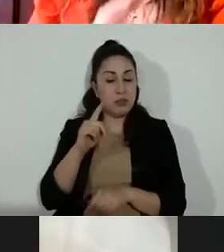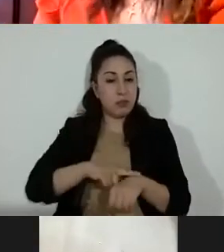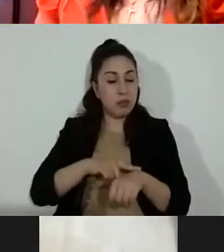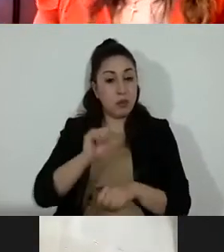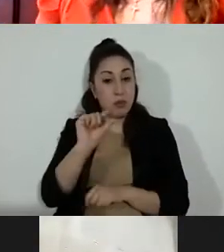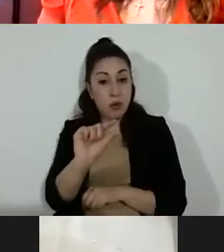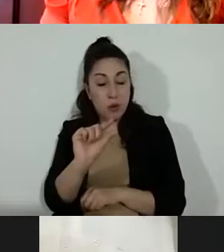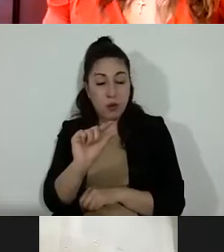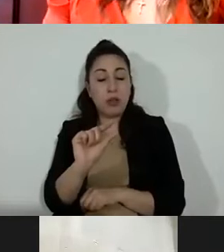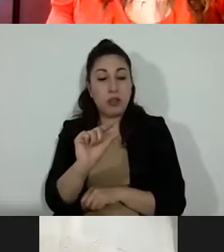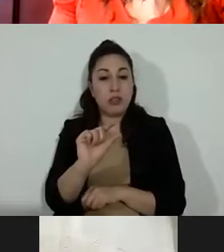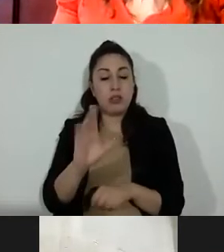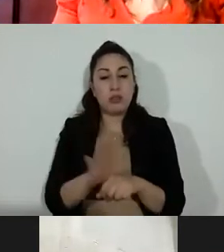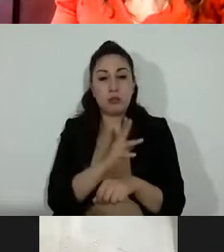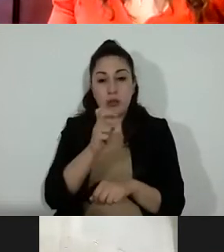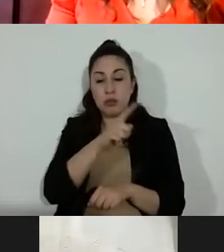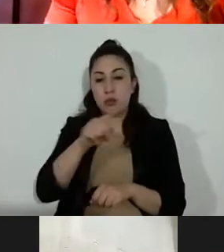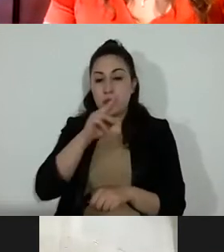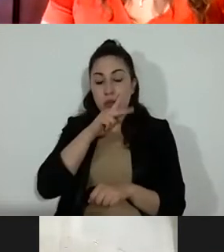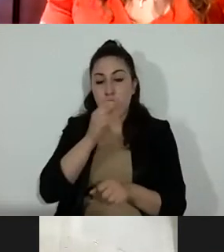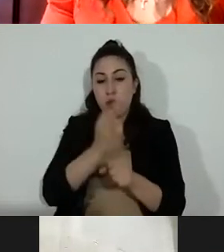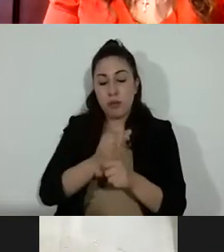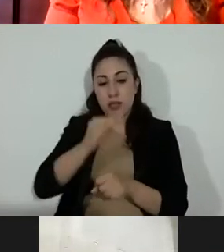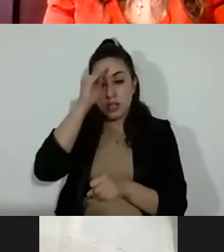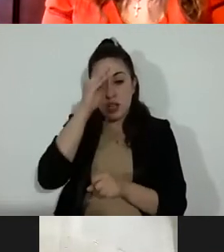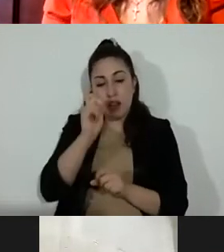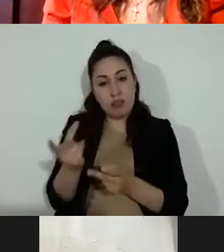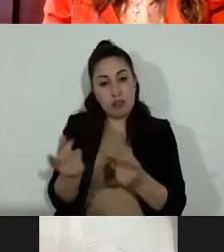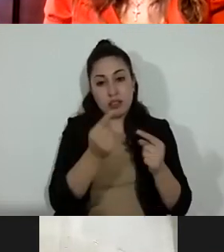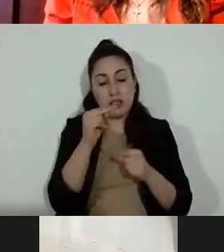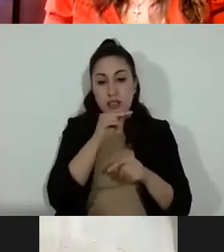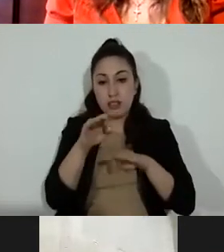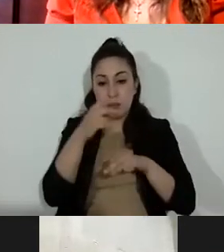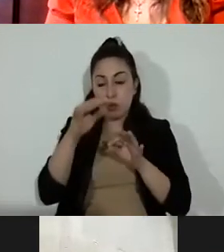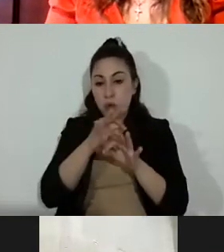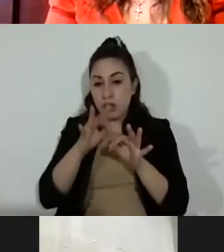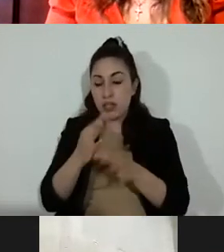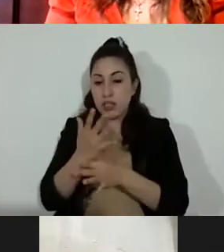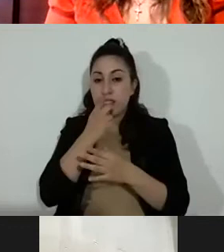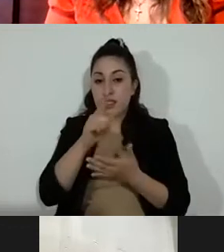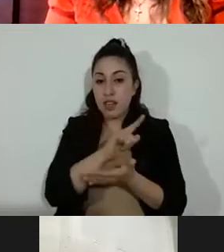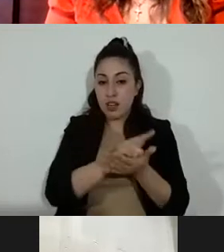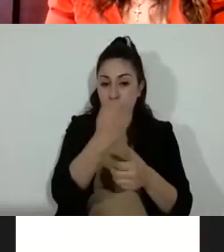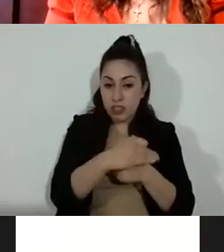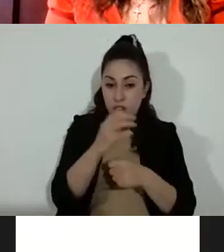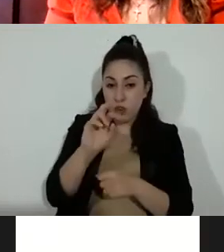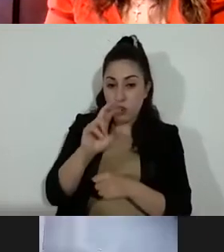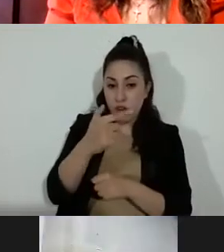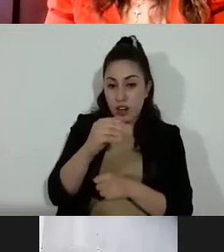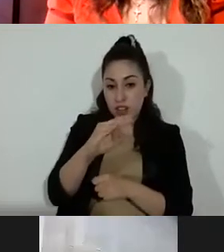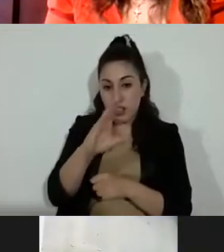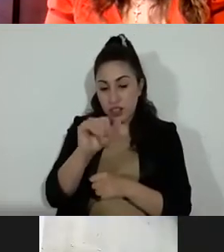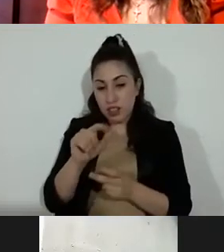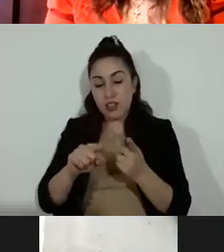en cumplir con lo que señala la ley orgánica y el reglamento para